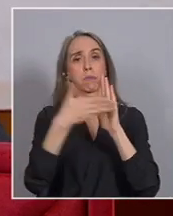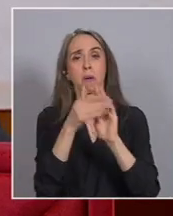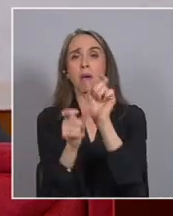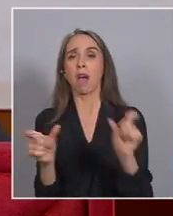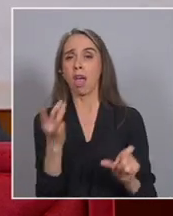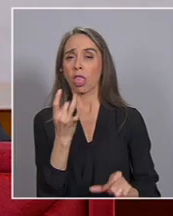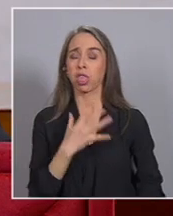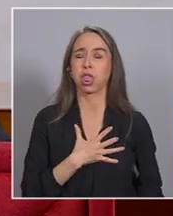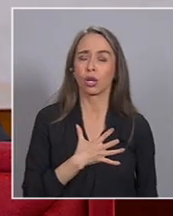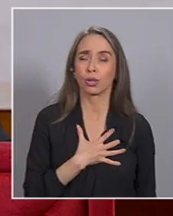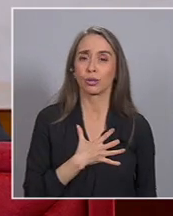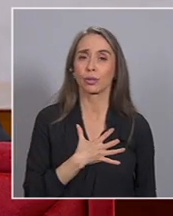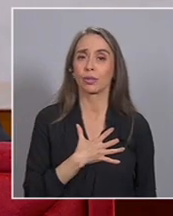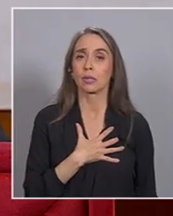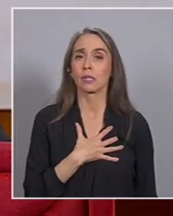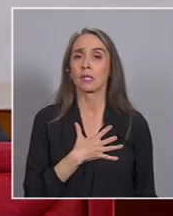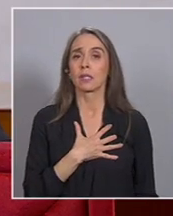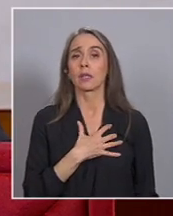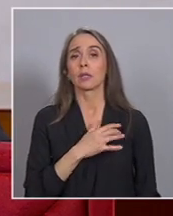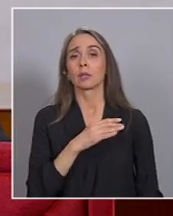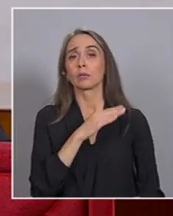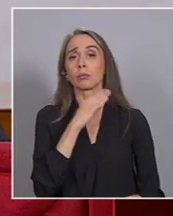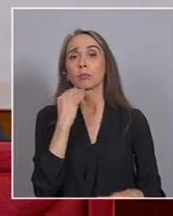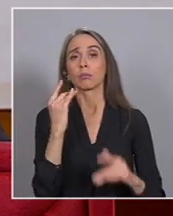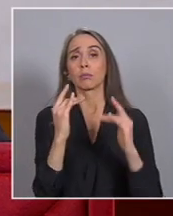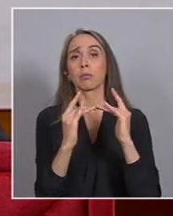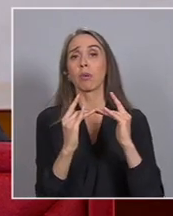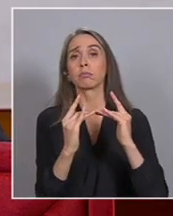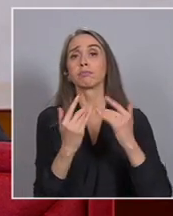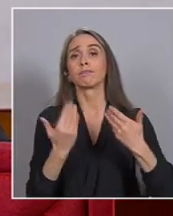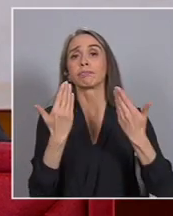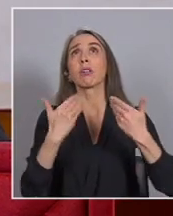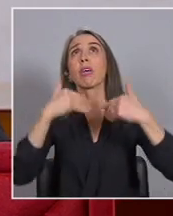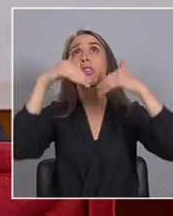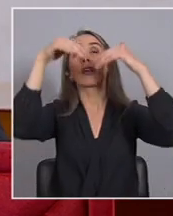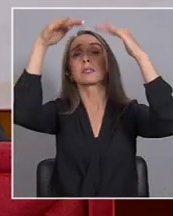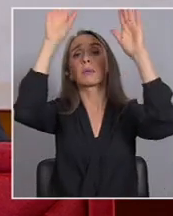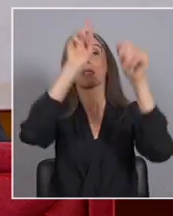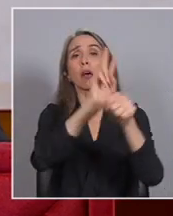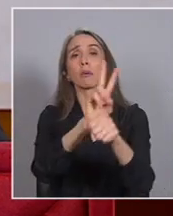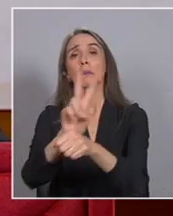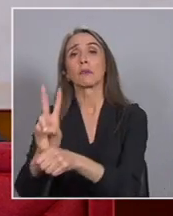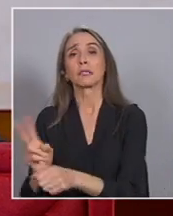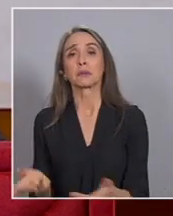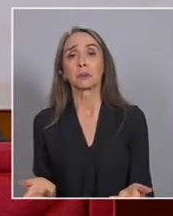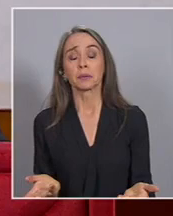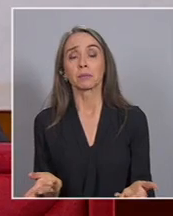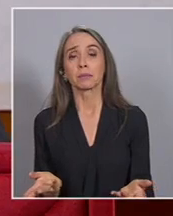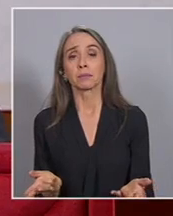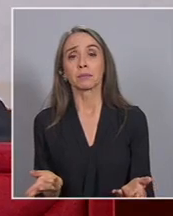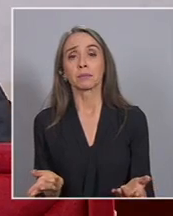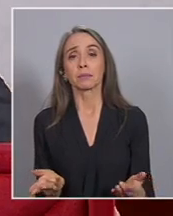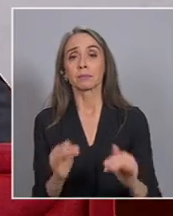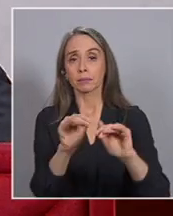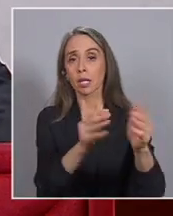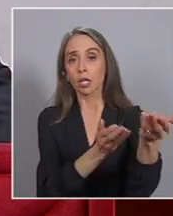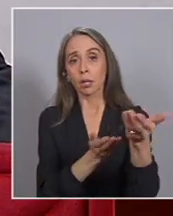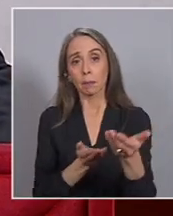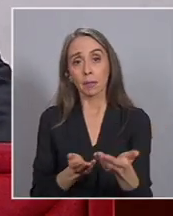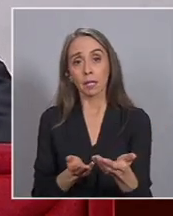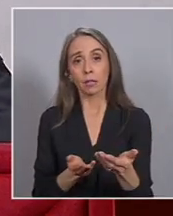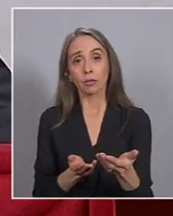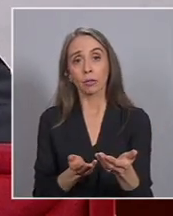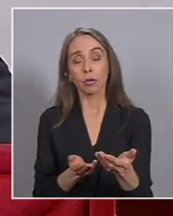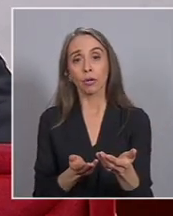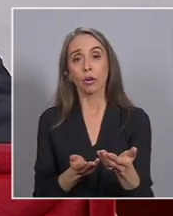dolores, de despedidas para los profesores. Por eso los invito a que no